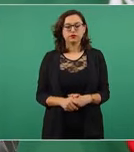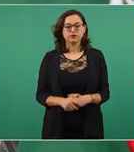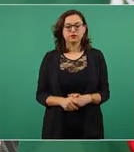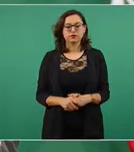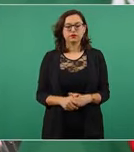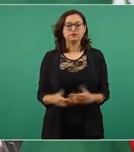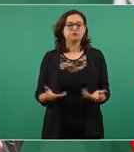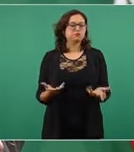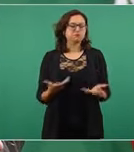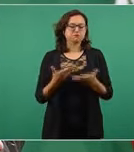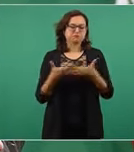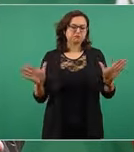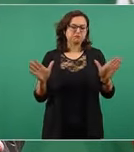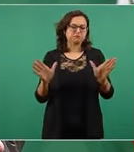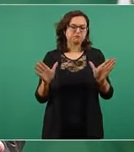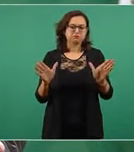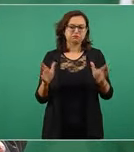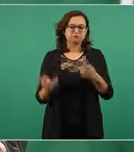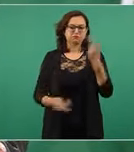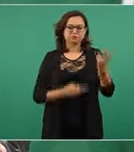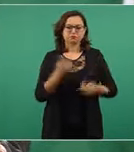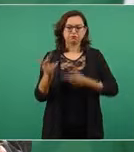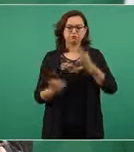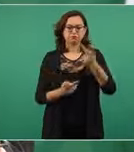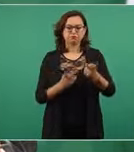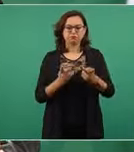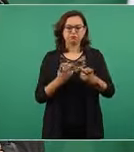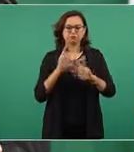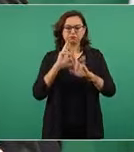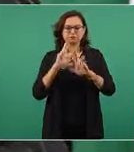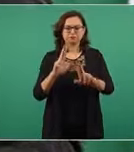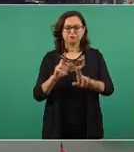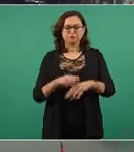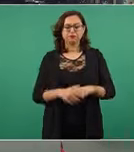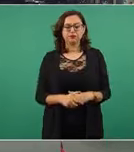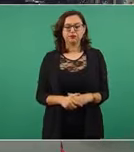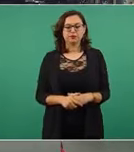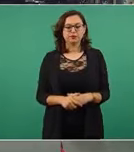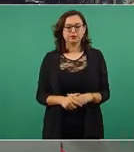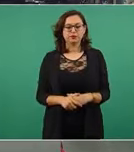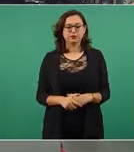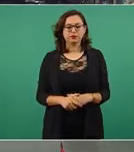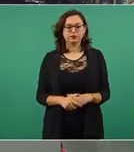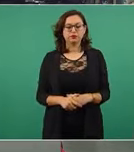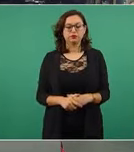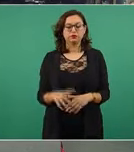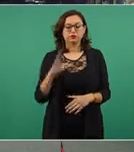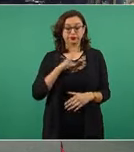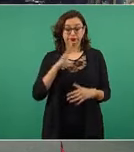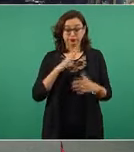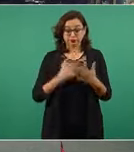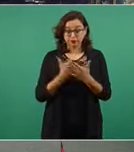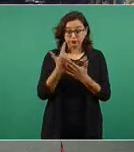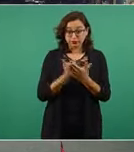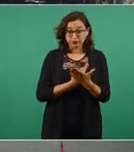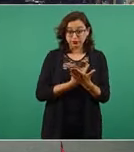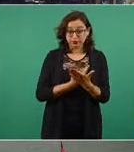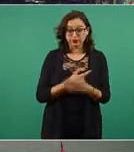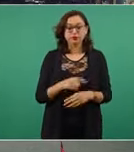Y abrimos para preguntas y respuestas. Ahí lista.